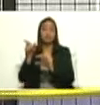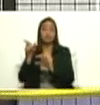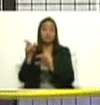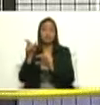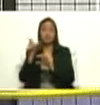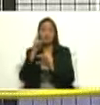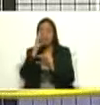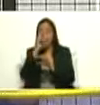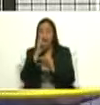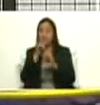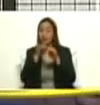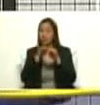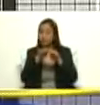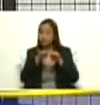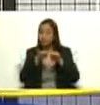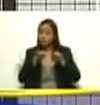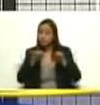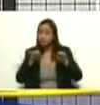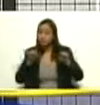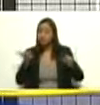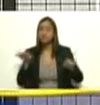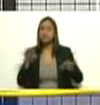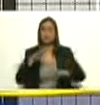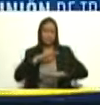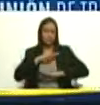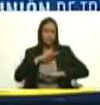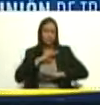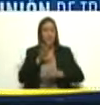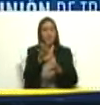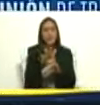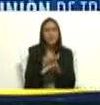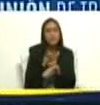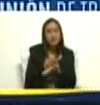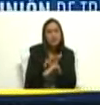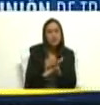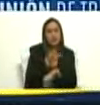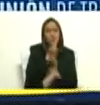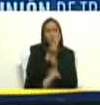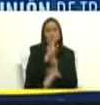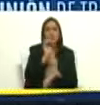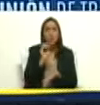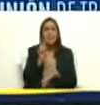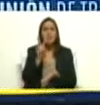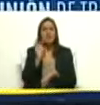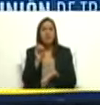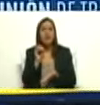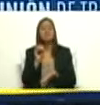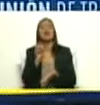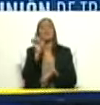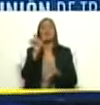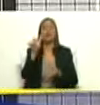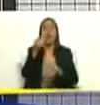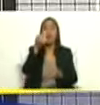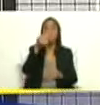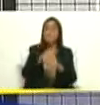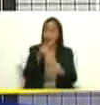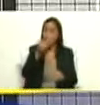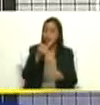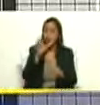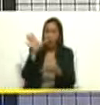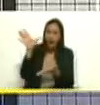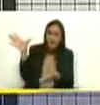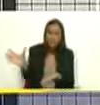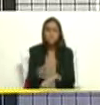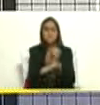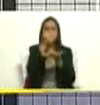el año maravilloso t me lo recordo Jorge Rodríguez 2020 en que con el voto del pueblo rescatamos la asamblea nacional